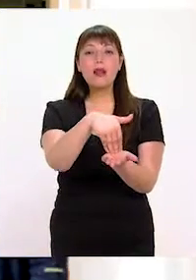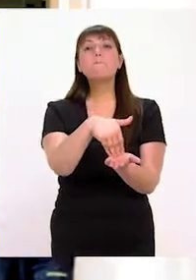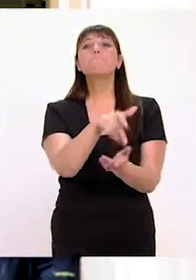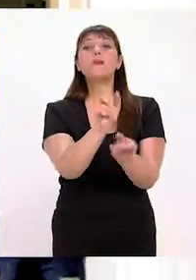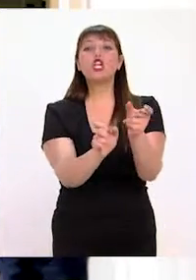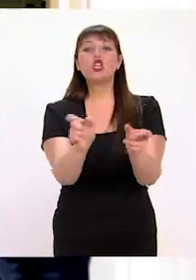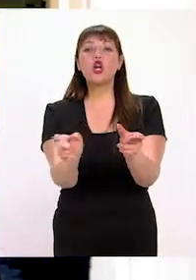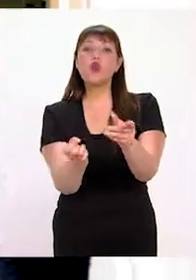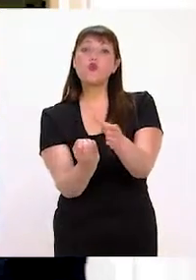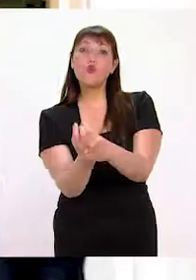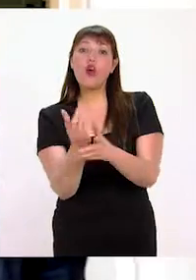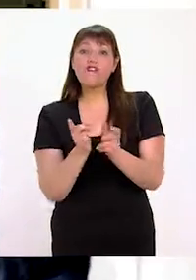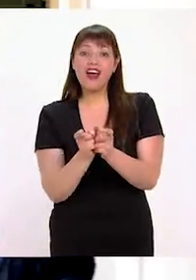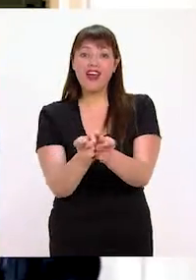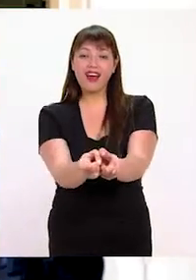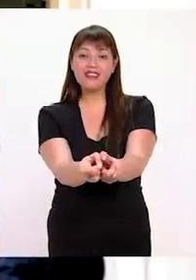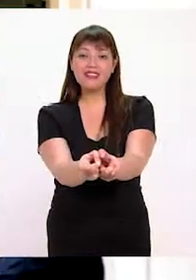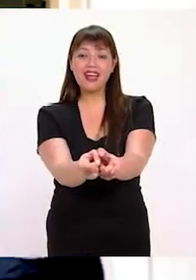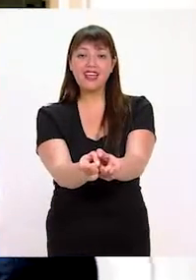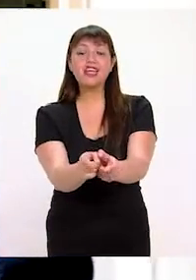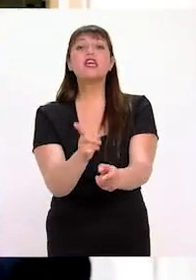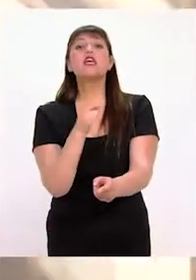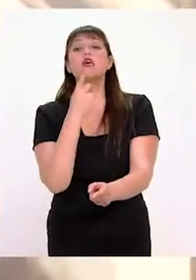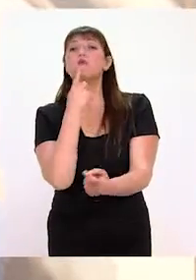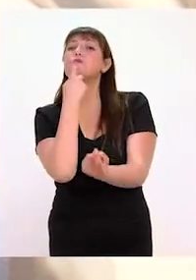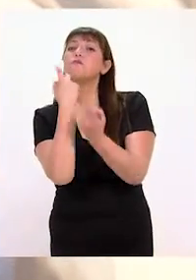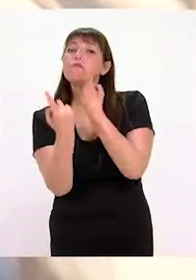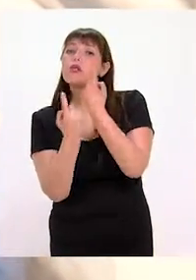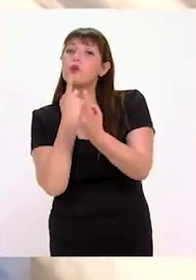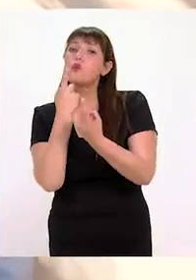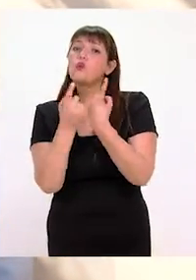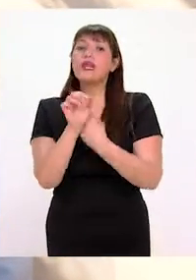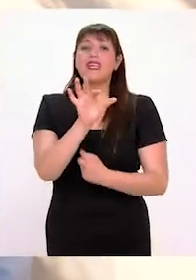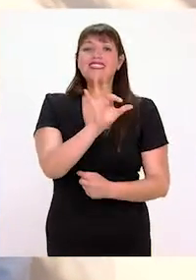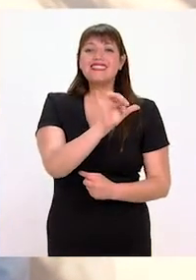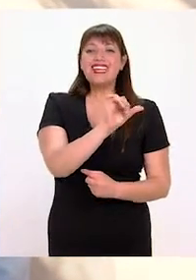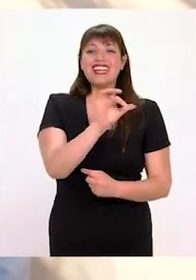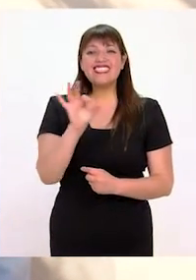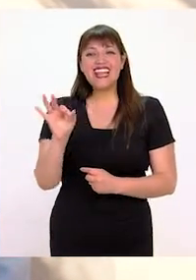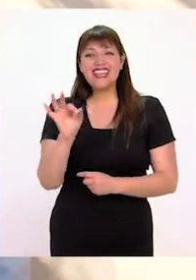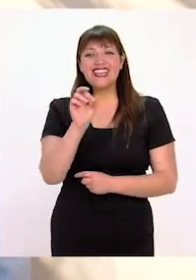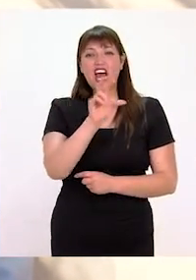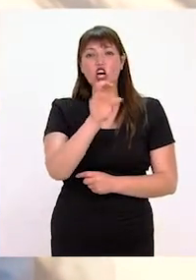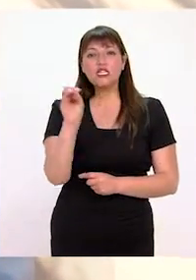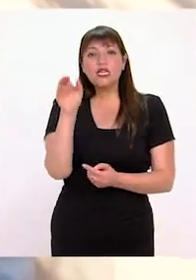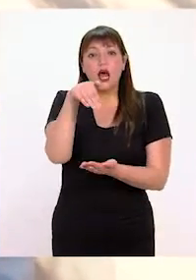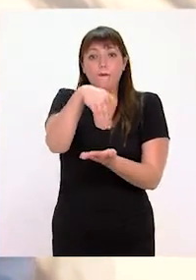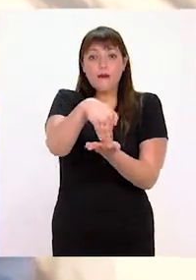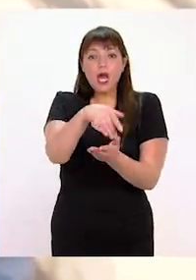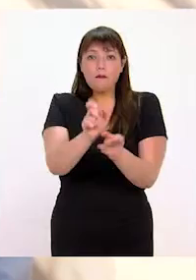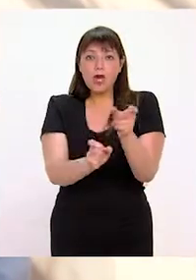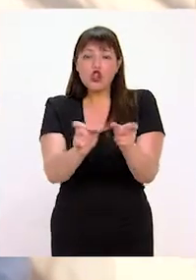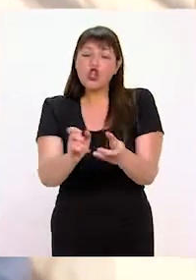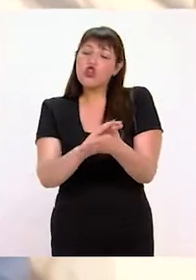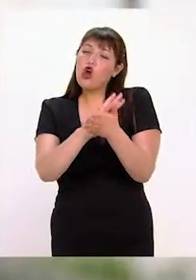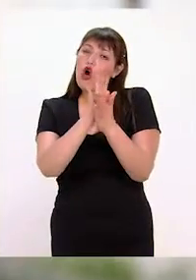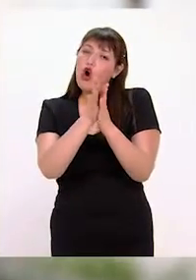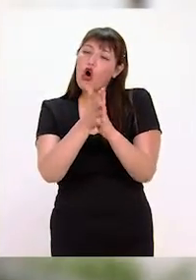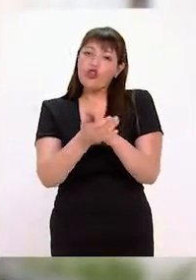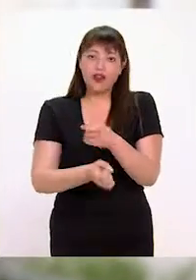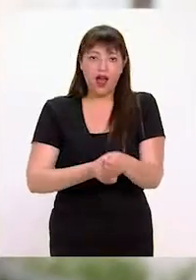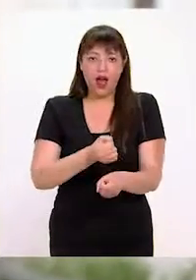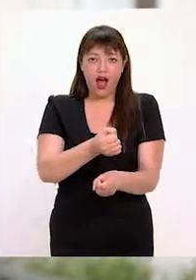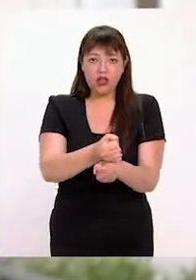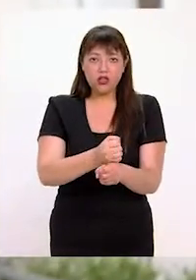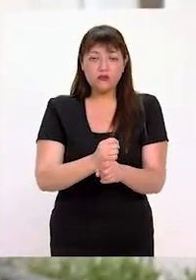de cáncer al año y unas consultas de 60 a 80 mil personas durante todo el año.